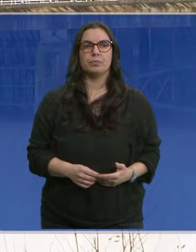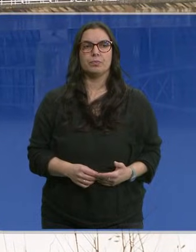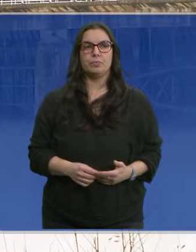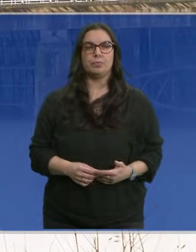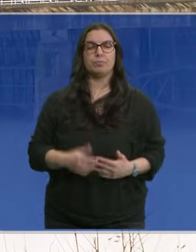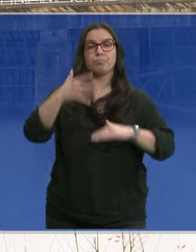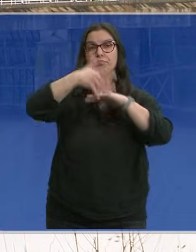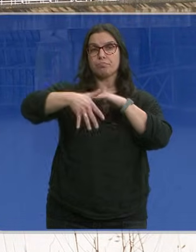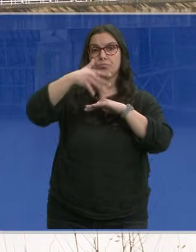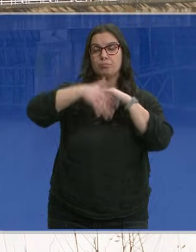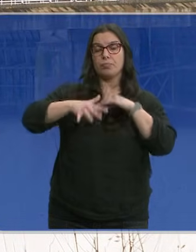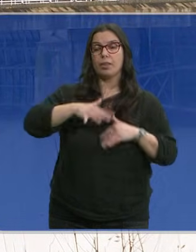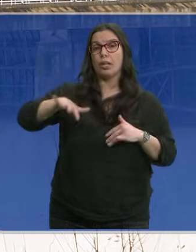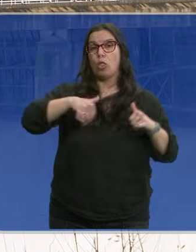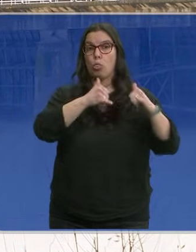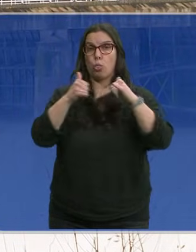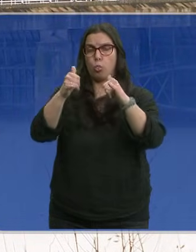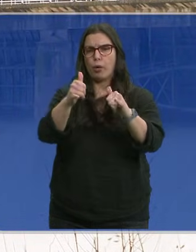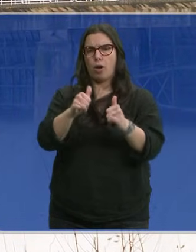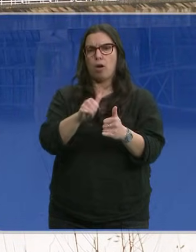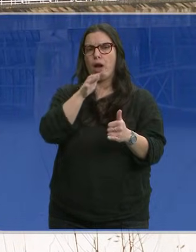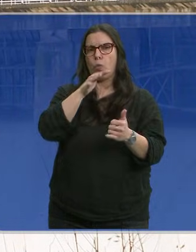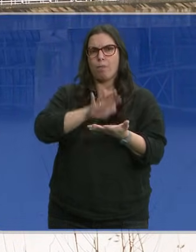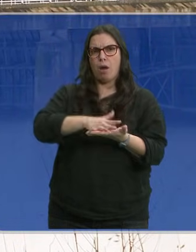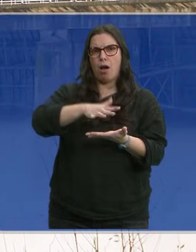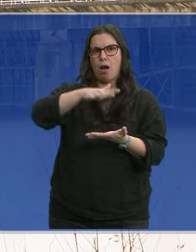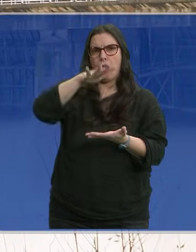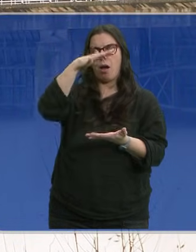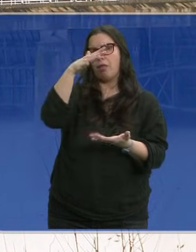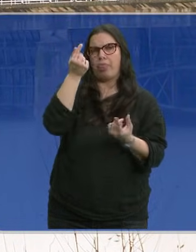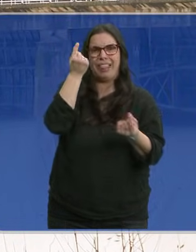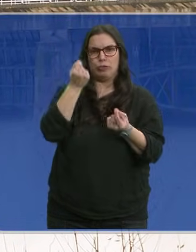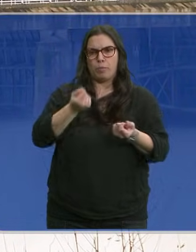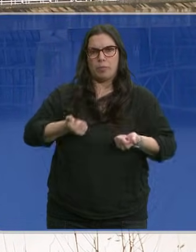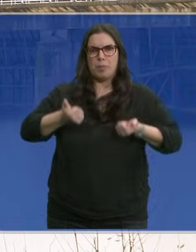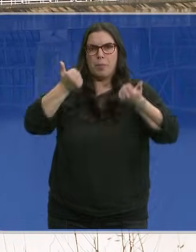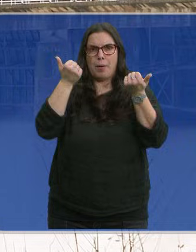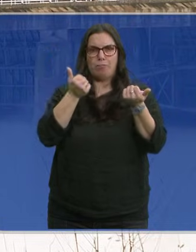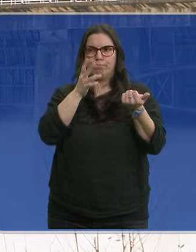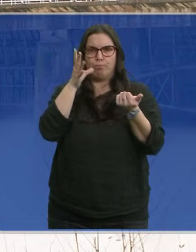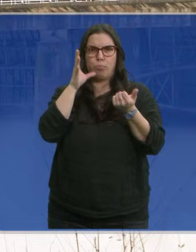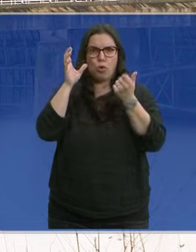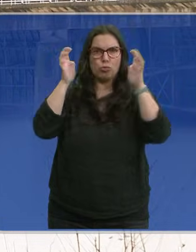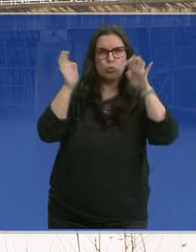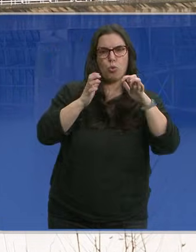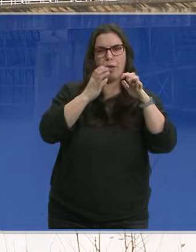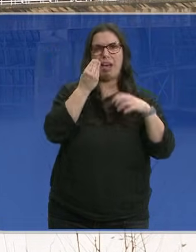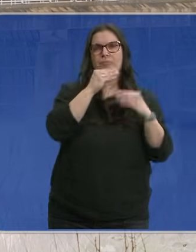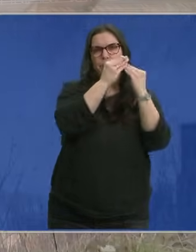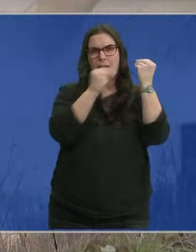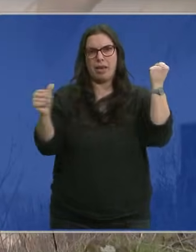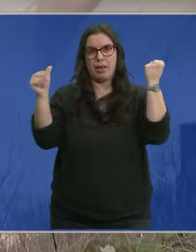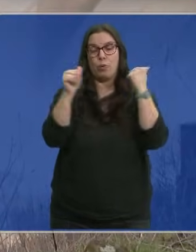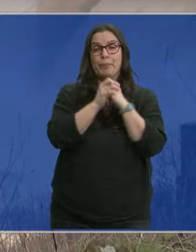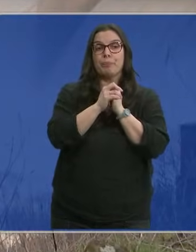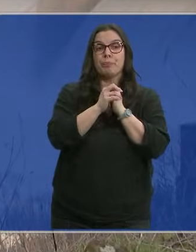Los embalses de la cuenca hidrográfica del Duero siguen aumentando sus cifras y sus números ante las lluvias y el deshielo de las últimas semanas.